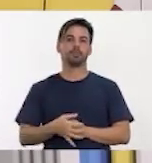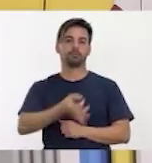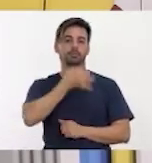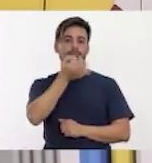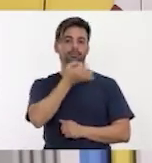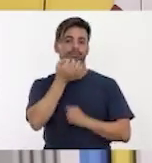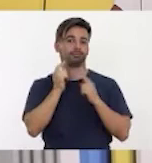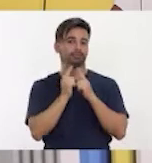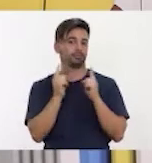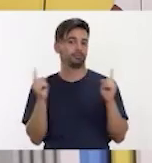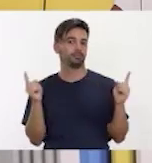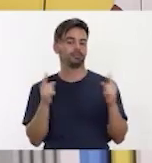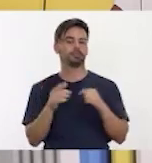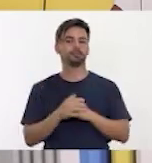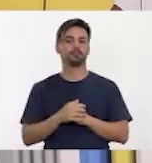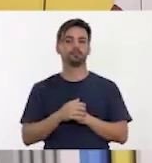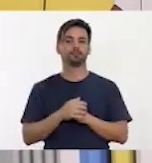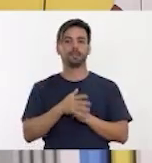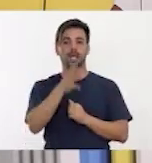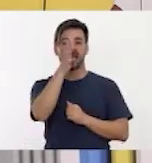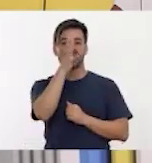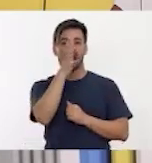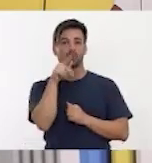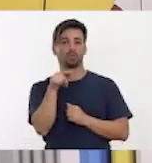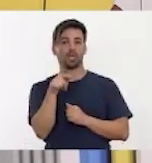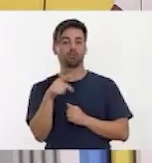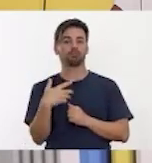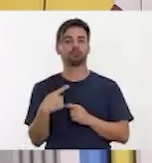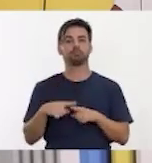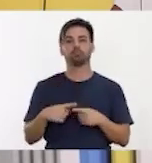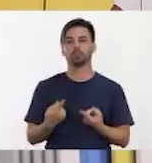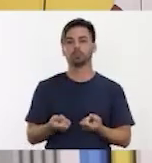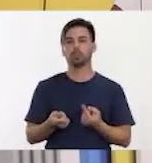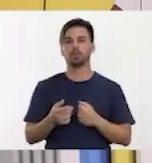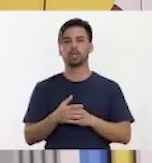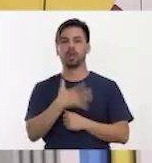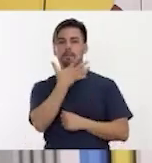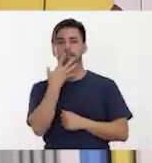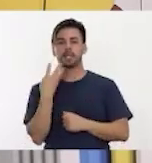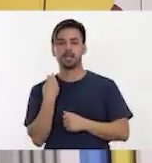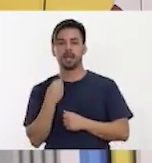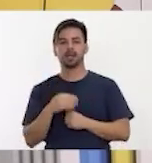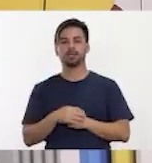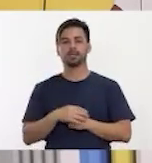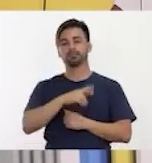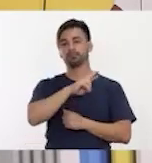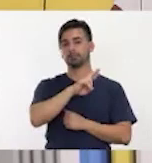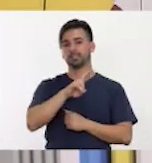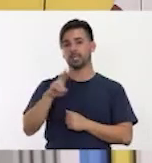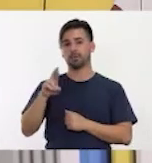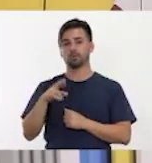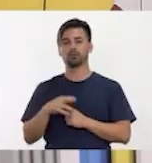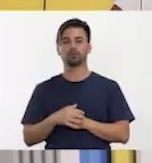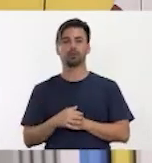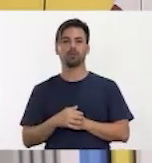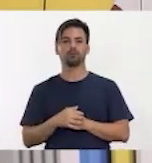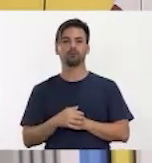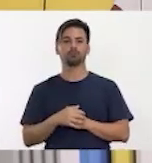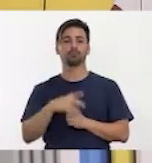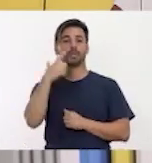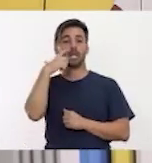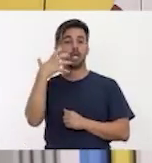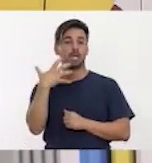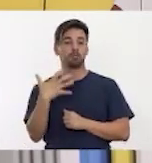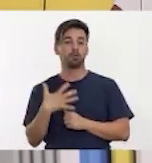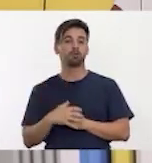argumentar las causas del fracaso de este movimiento revolucionario y la importancia